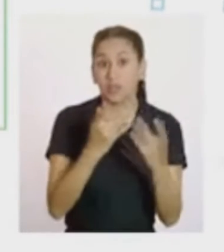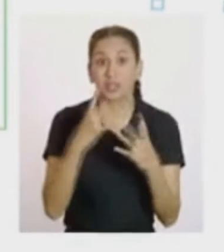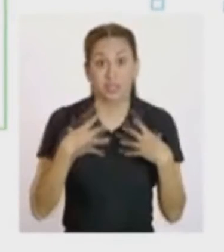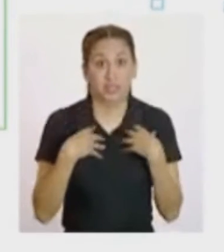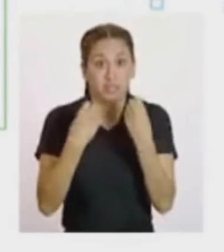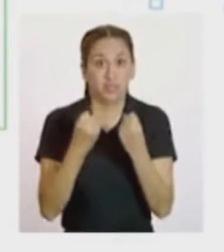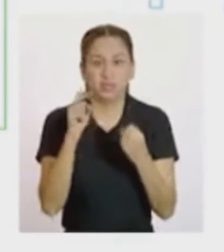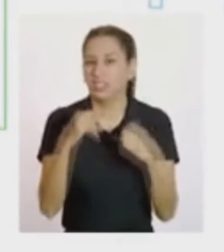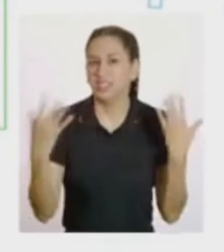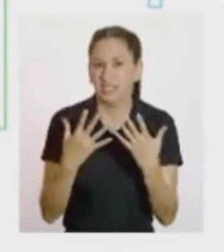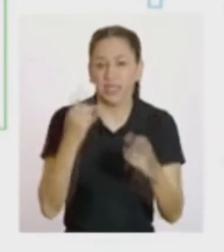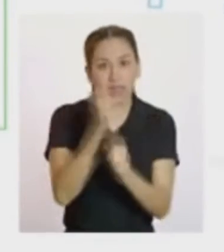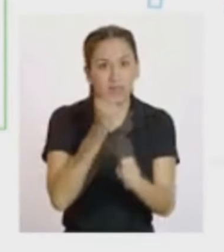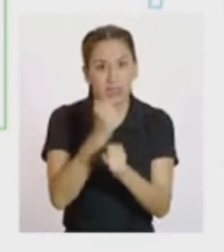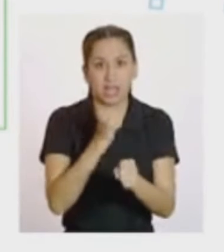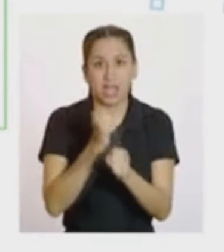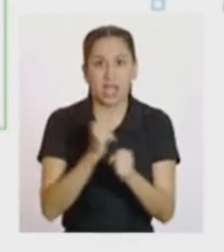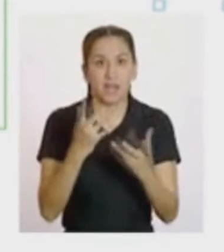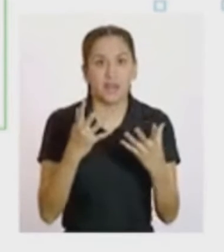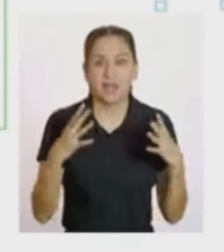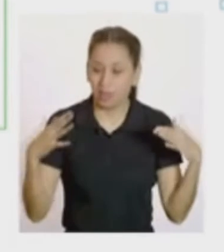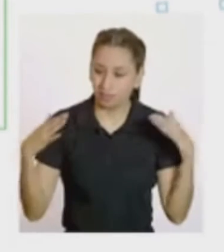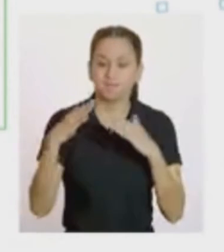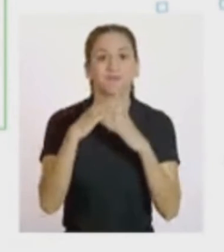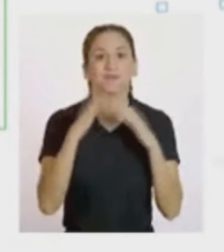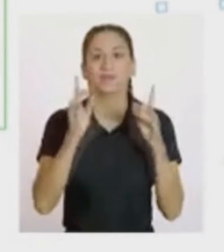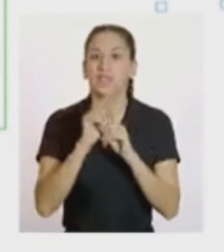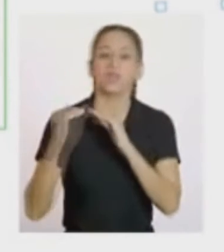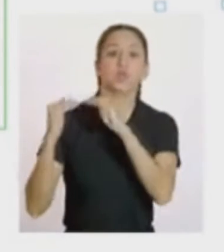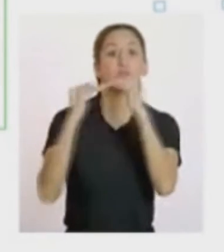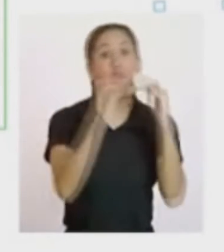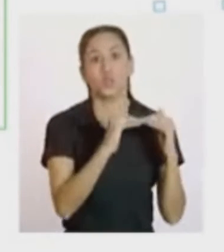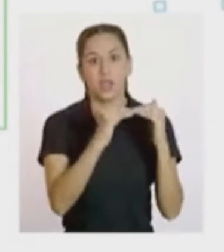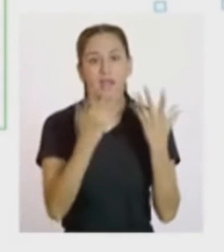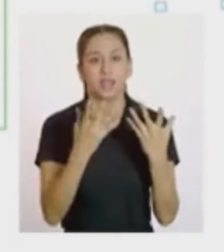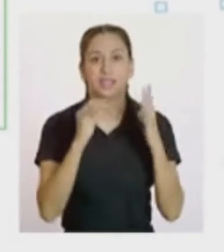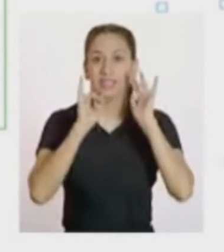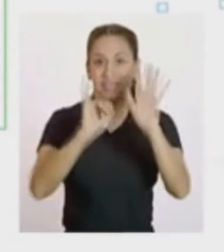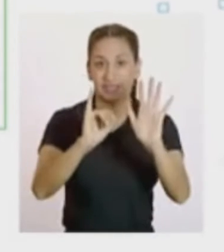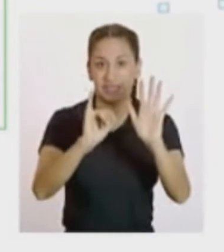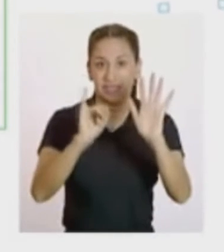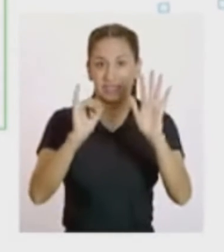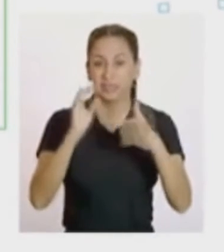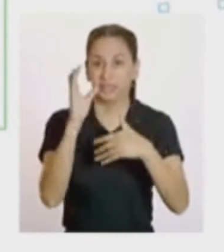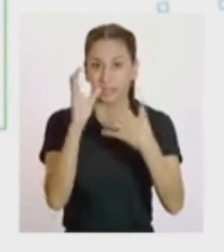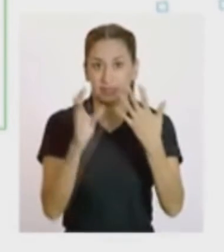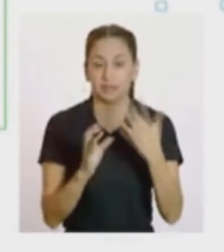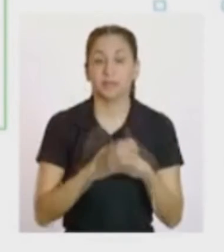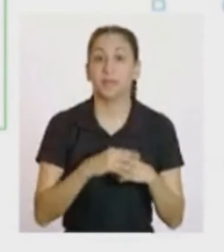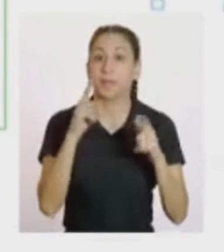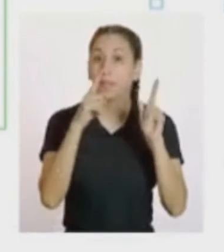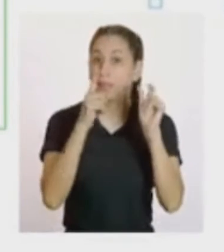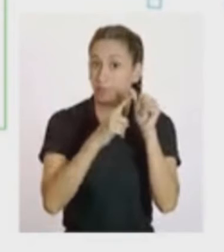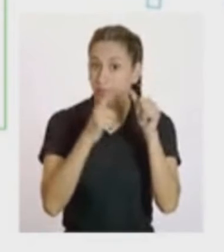de salud es aquella que trabaja de manera articulada y simultánea 6 aspectos claves. 1.